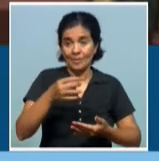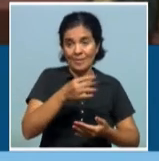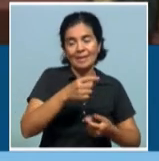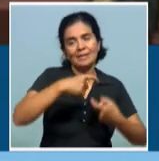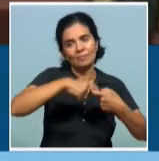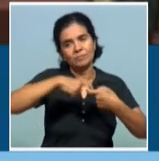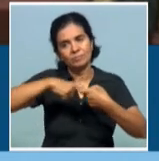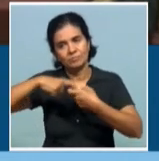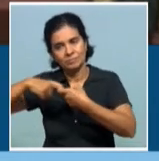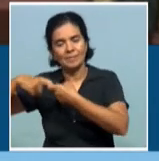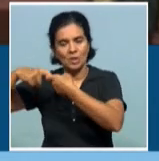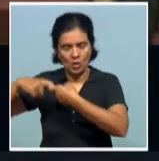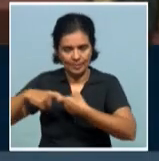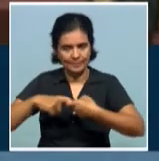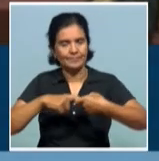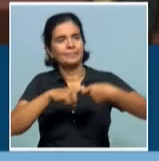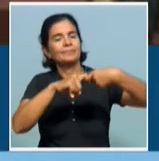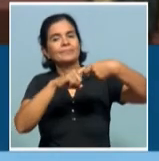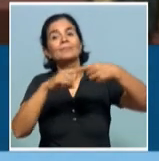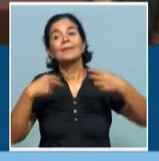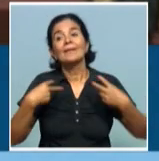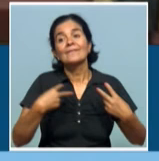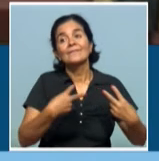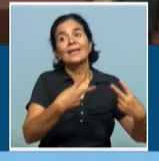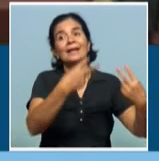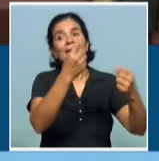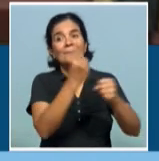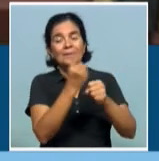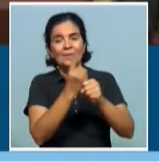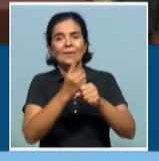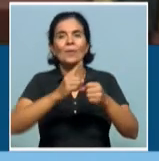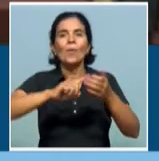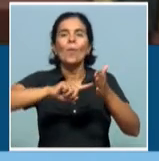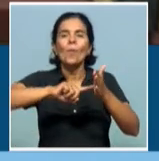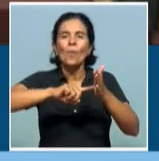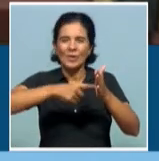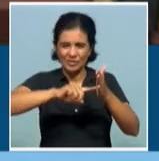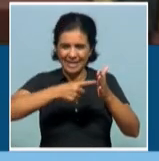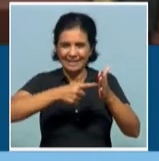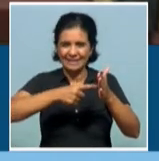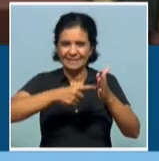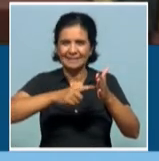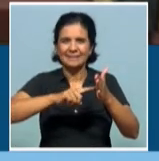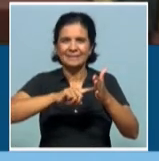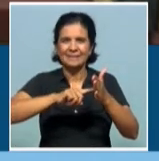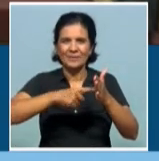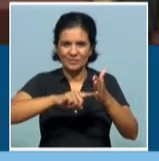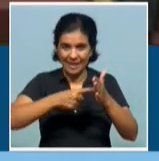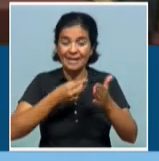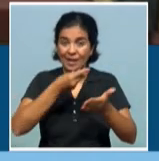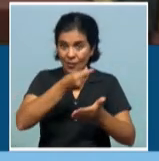tren hizo un viaje, el primer viaje, bueno, de Buenos Aires, donde lo compramos, en la provincia de Buenos